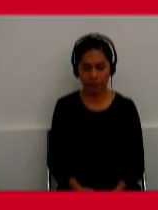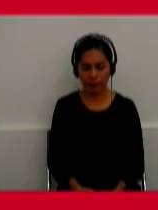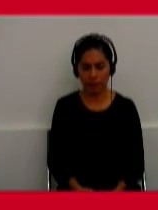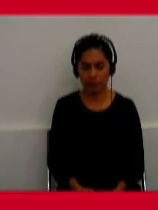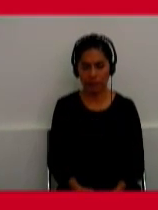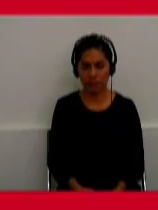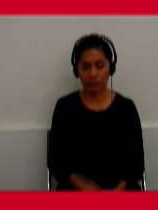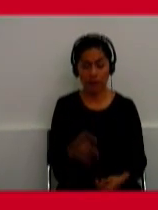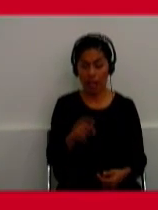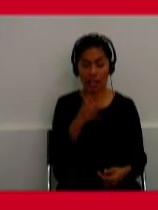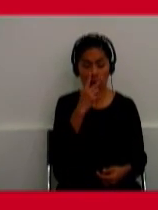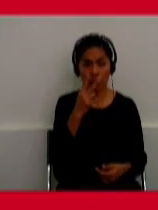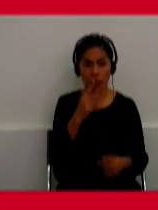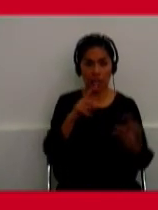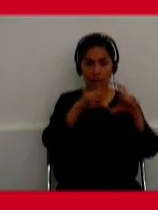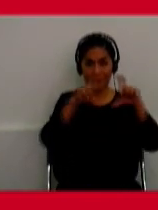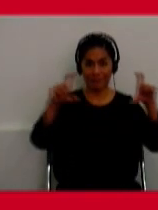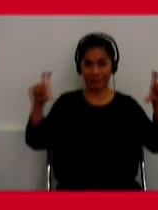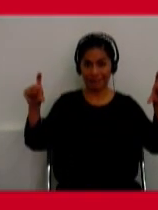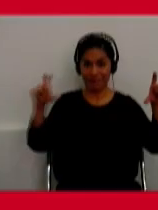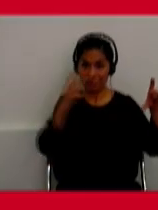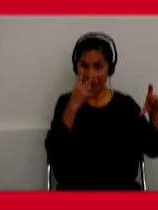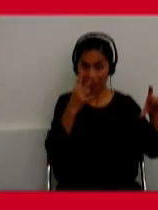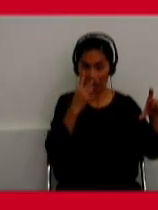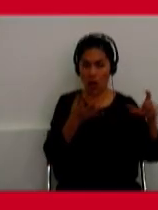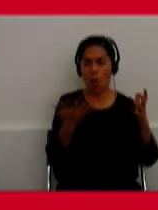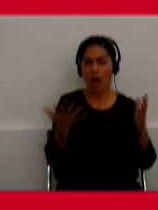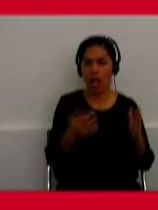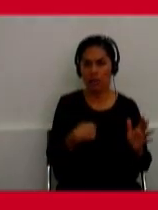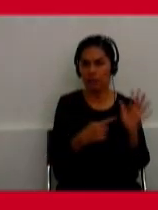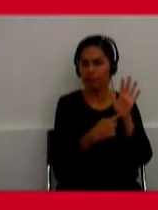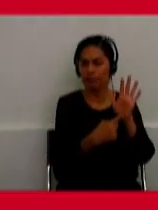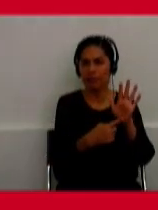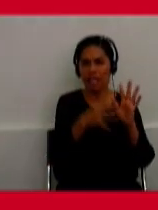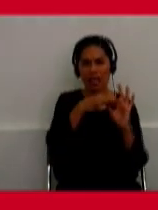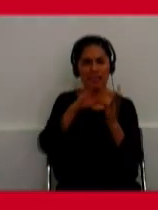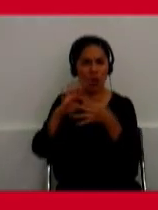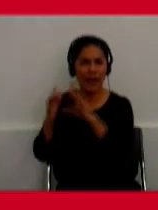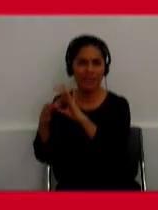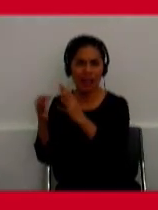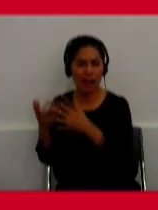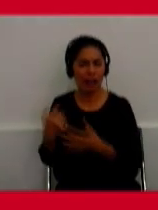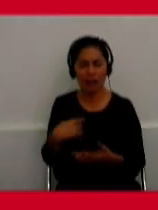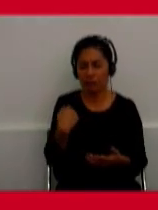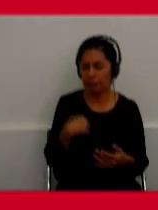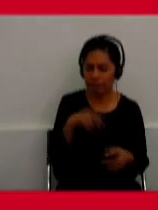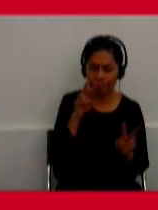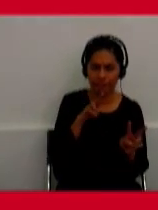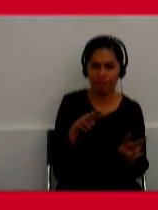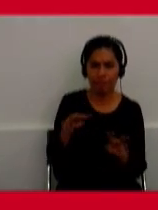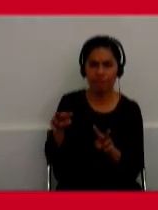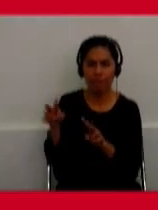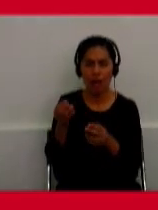Acá hay un diagrama simple que se puede reflejar cuál es la secuencia lógica de hacer el